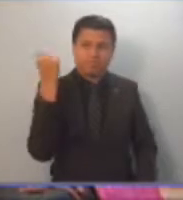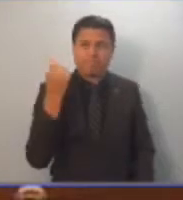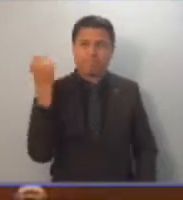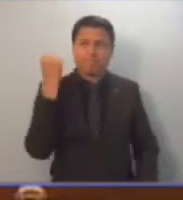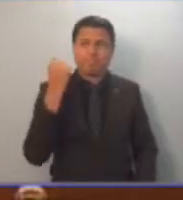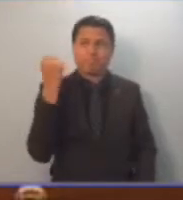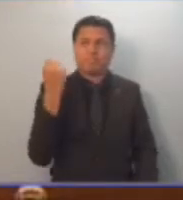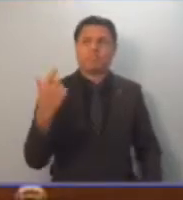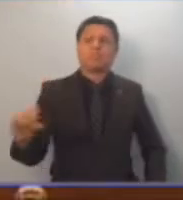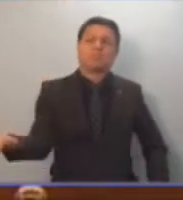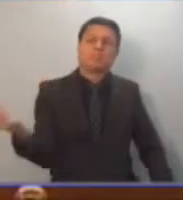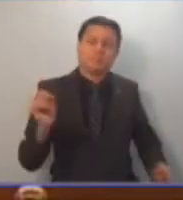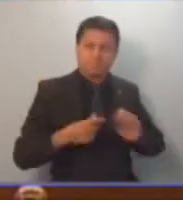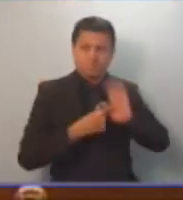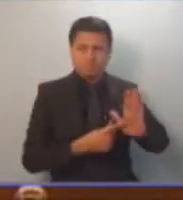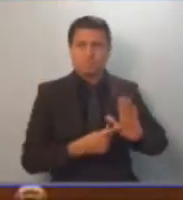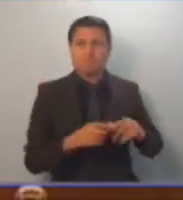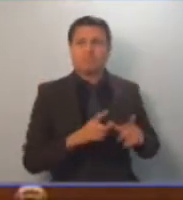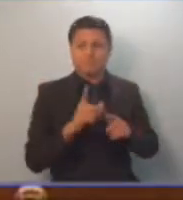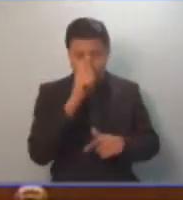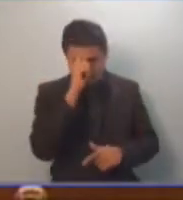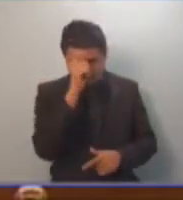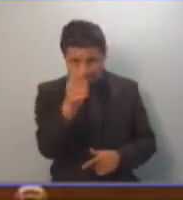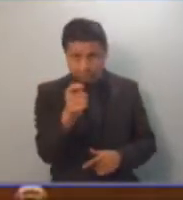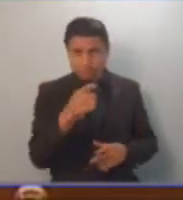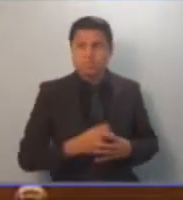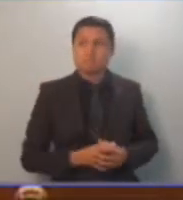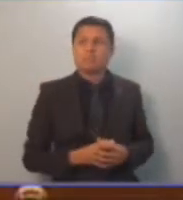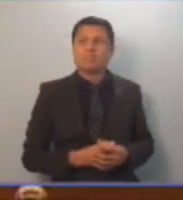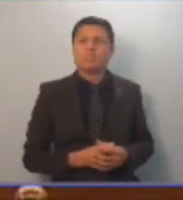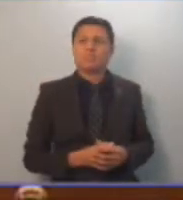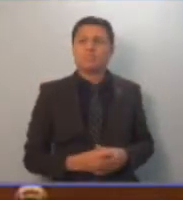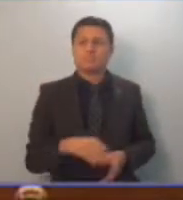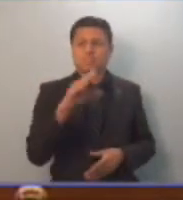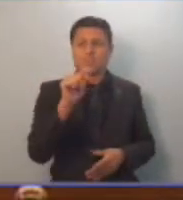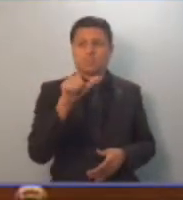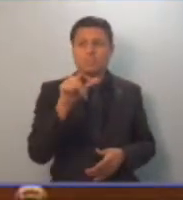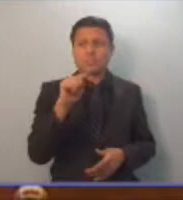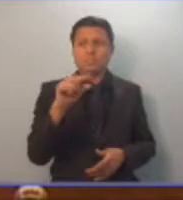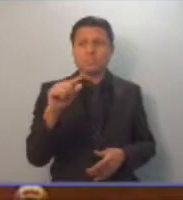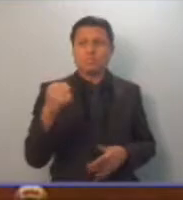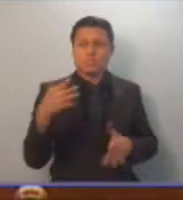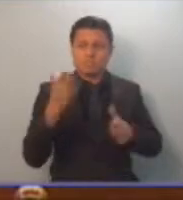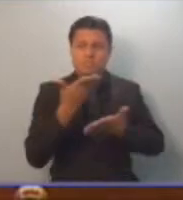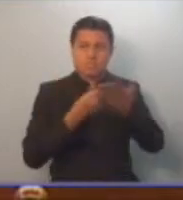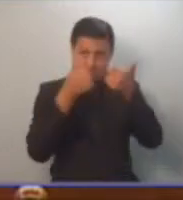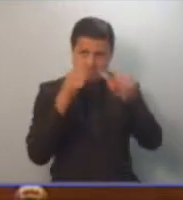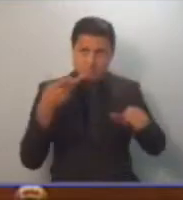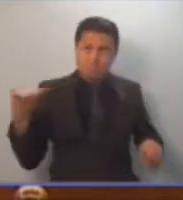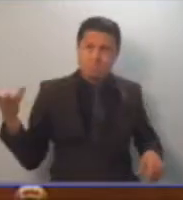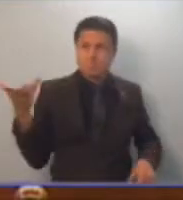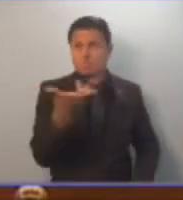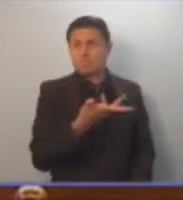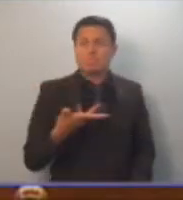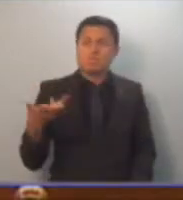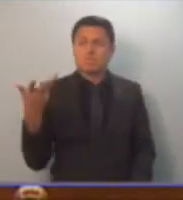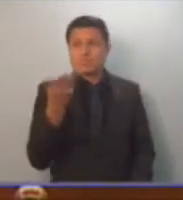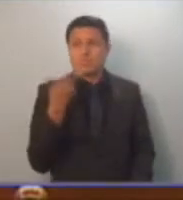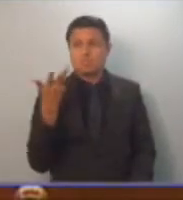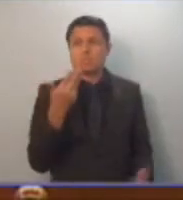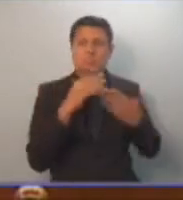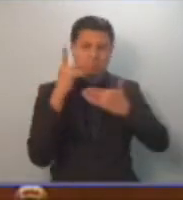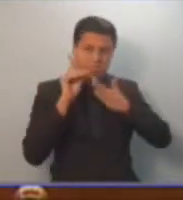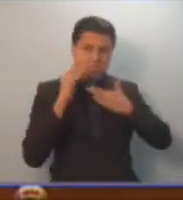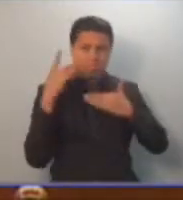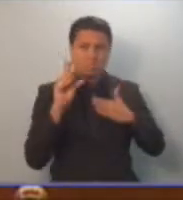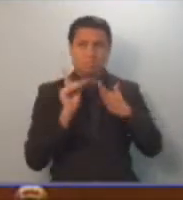destacar que su otorgamiento al nuncio Calenga fue aprobado por todos y todas los